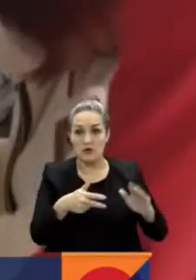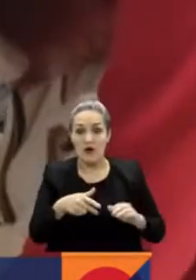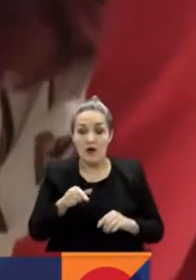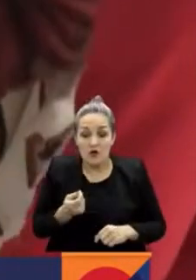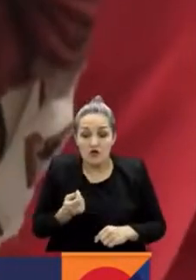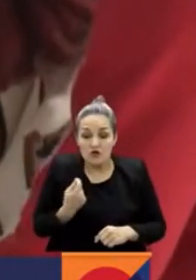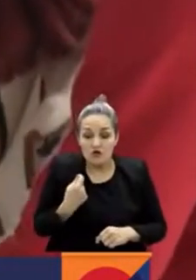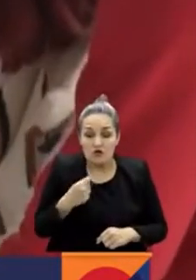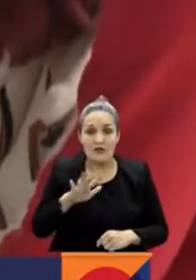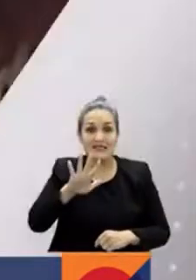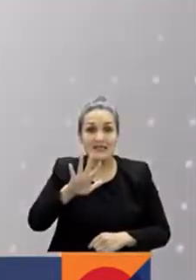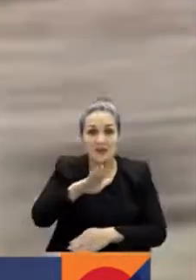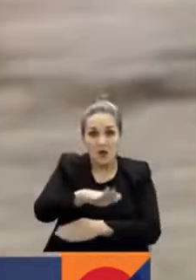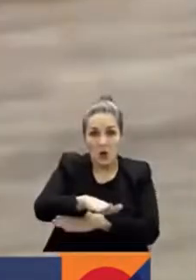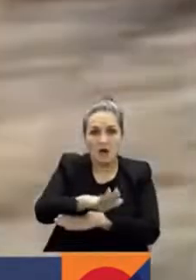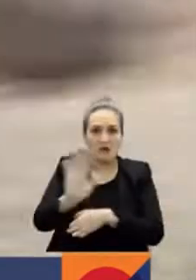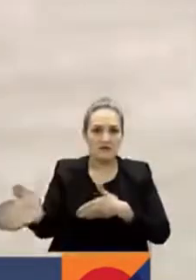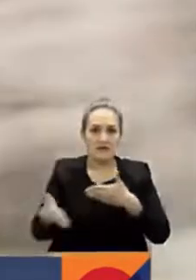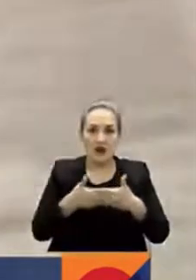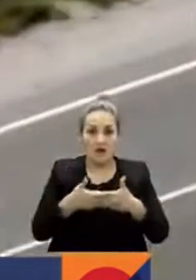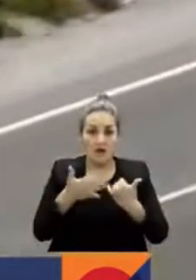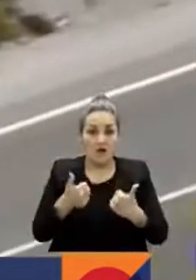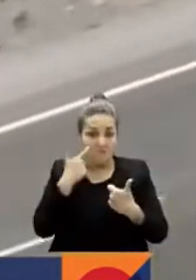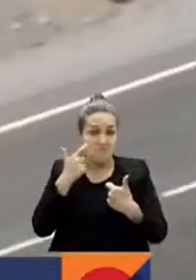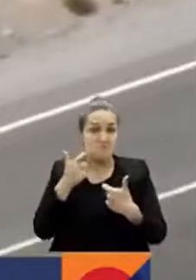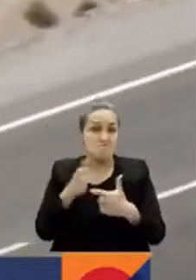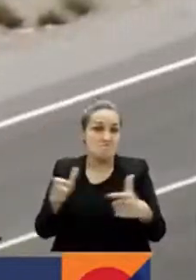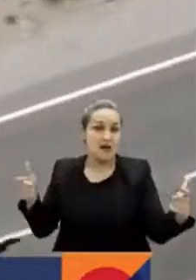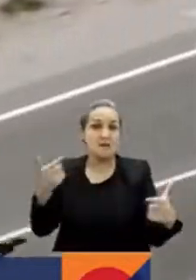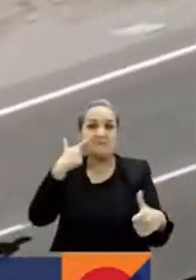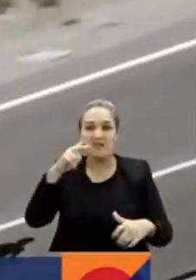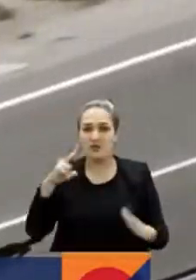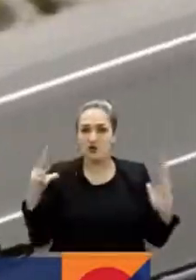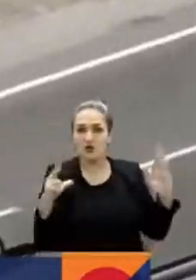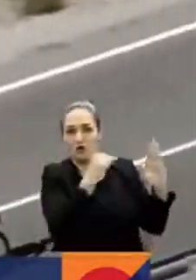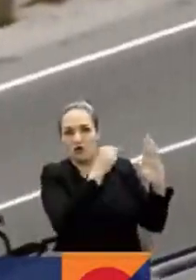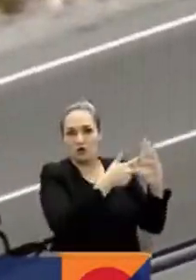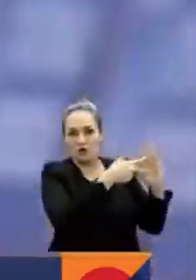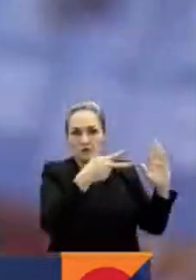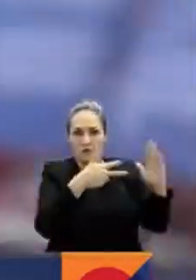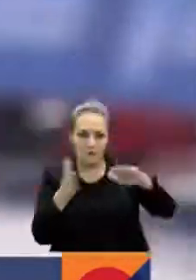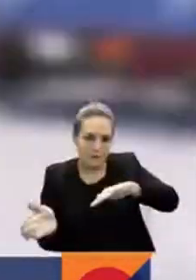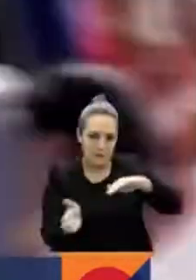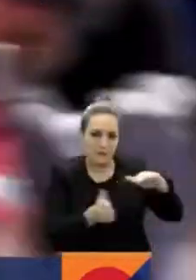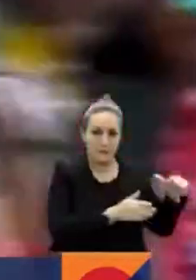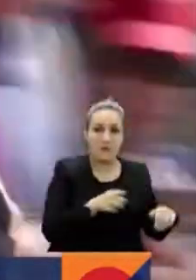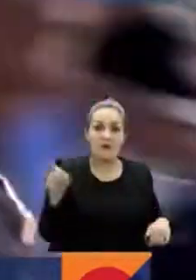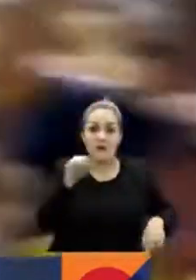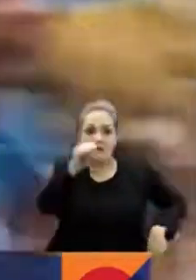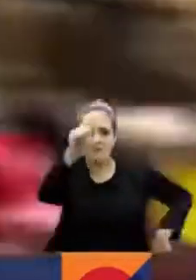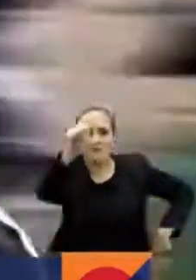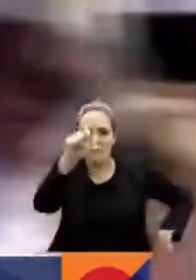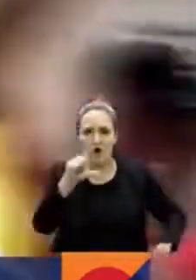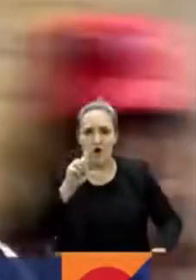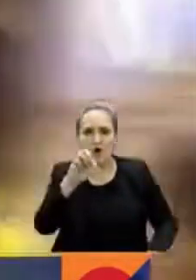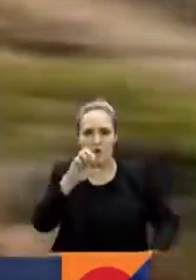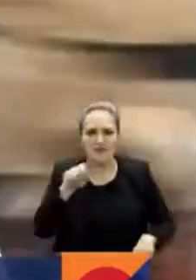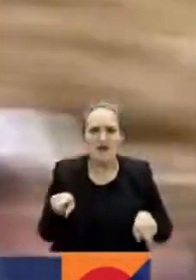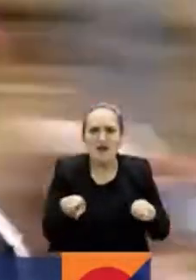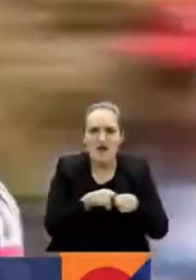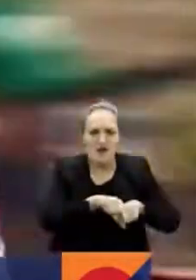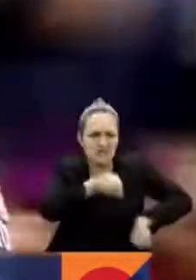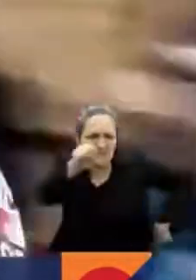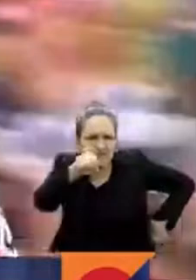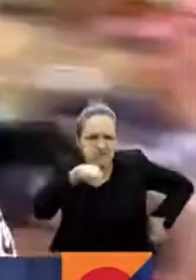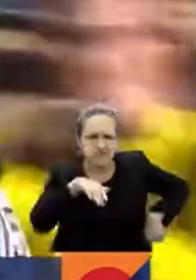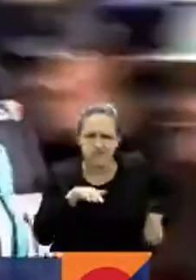esta hora gana el rechazo. Voló Superman López en la Vuelta a España, llegó tercero en la etapa y continúa sexto